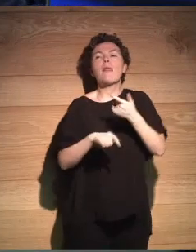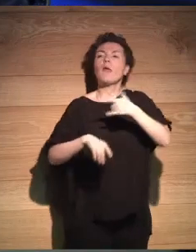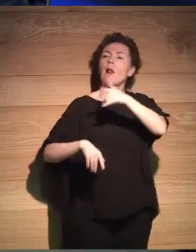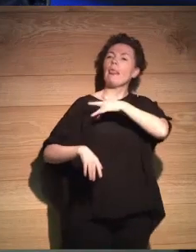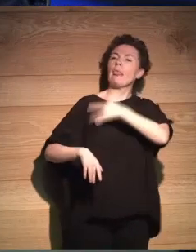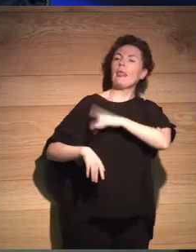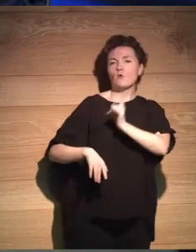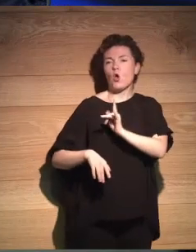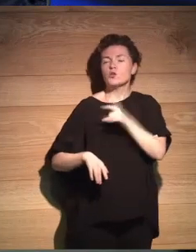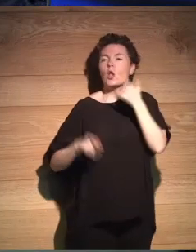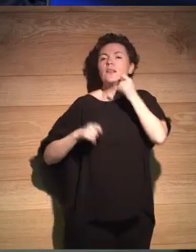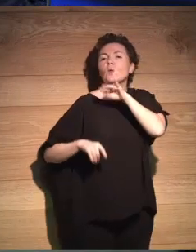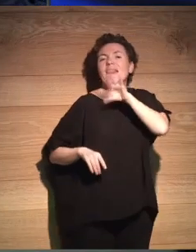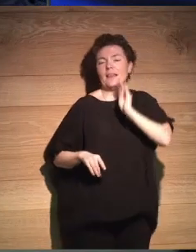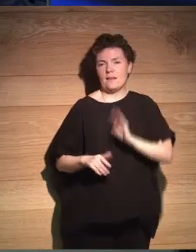disculparla, es de entenderla.